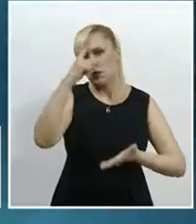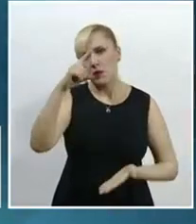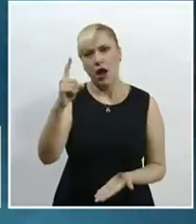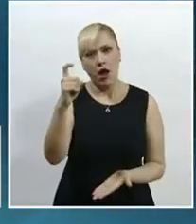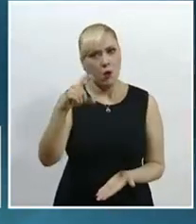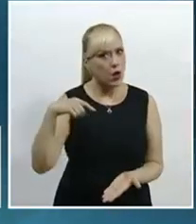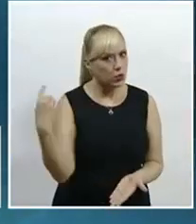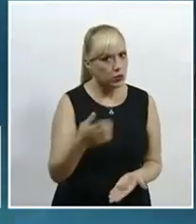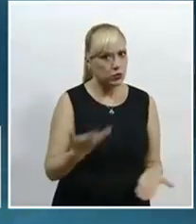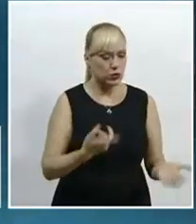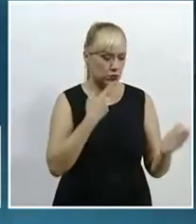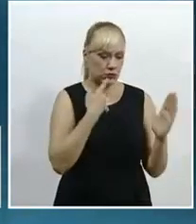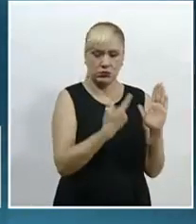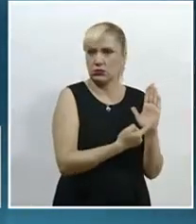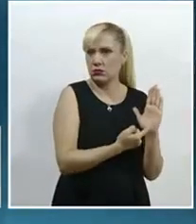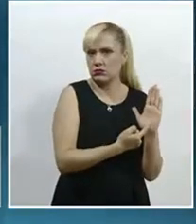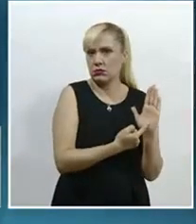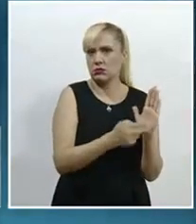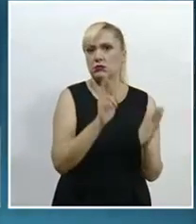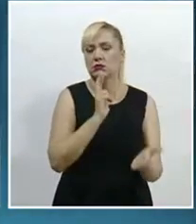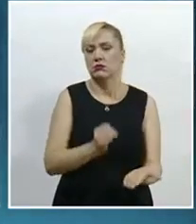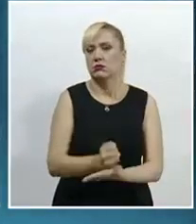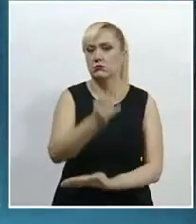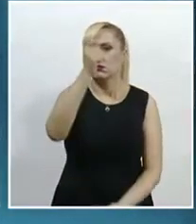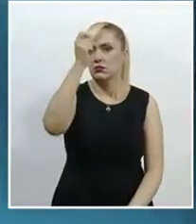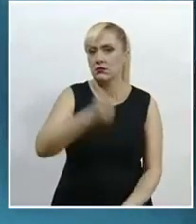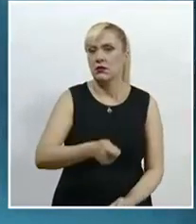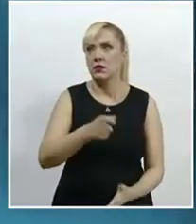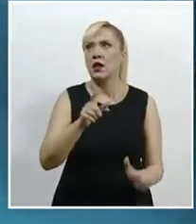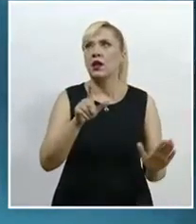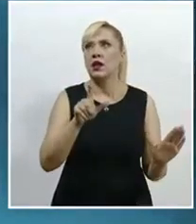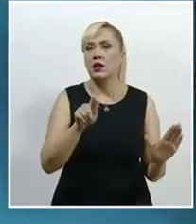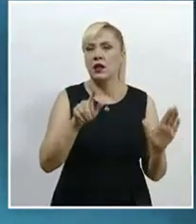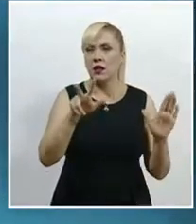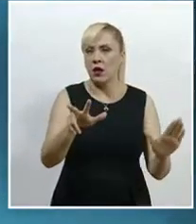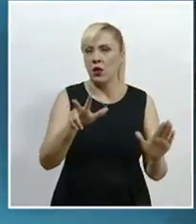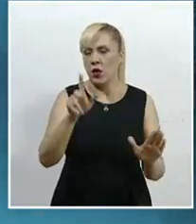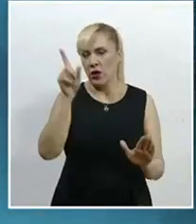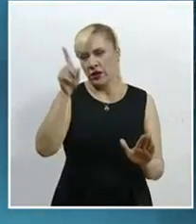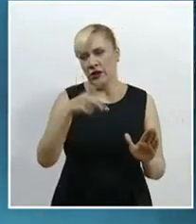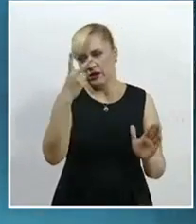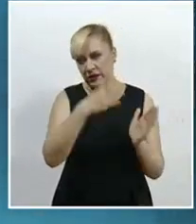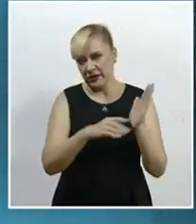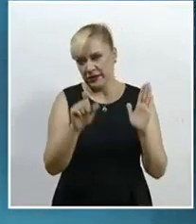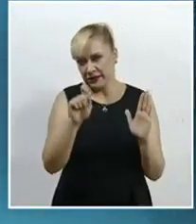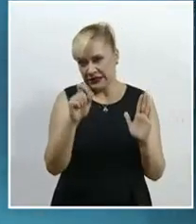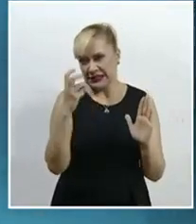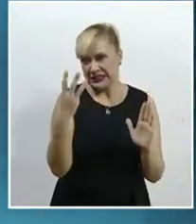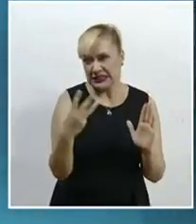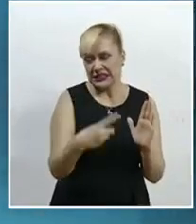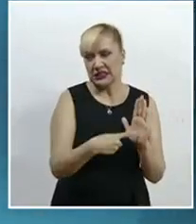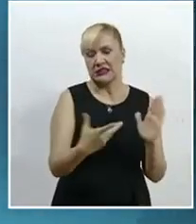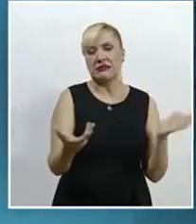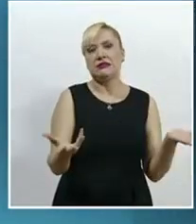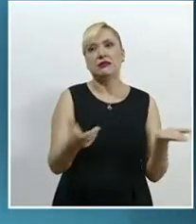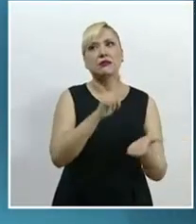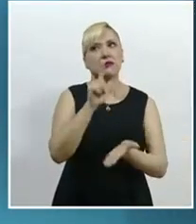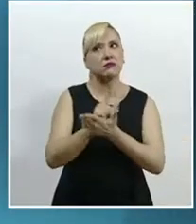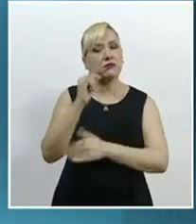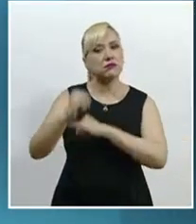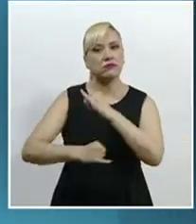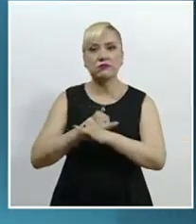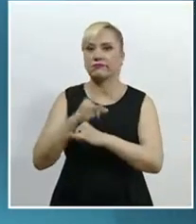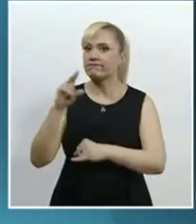agua, contenidas en las tesis jurisprudencial 78/2023, las cuales resultan inconvencionales.